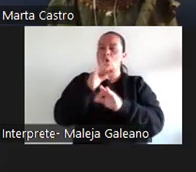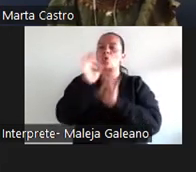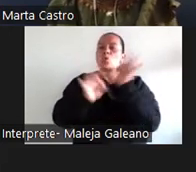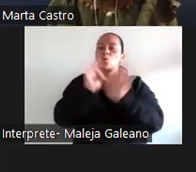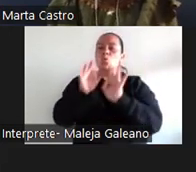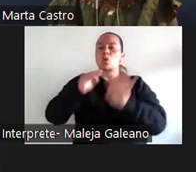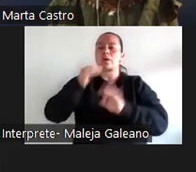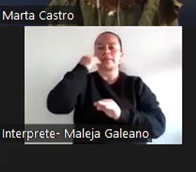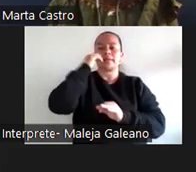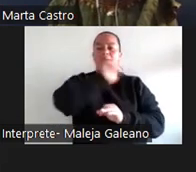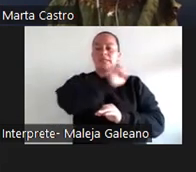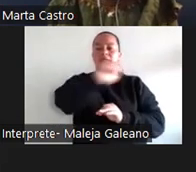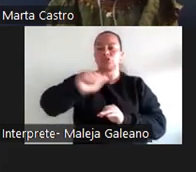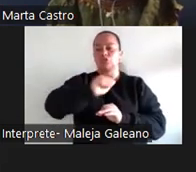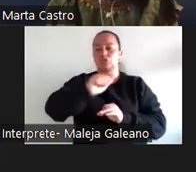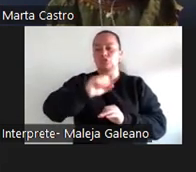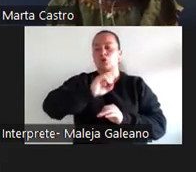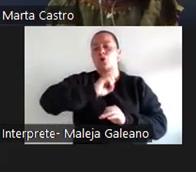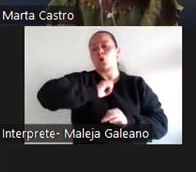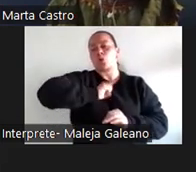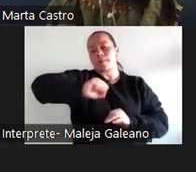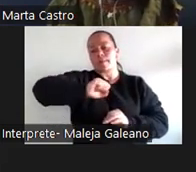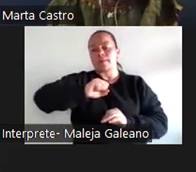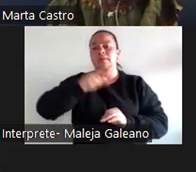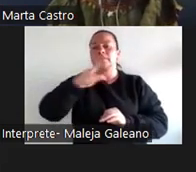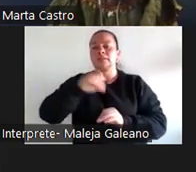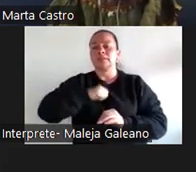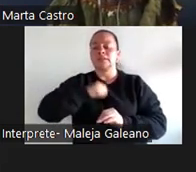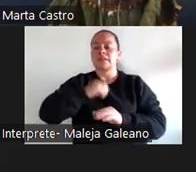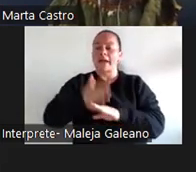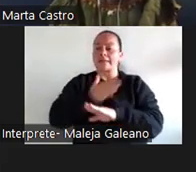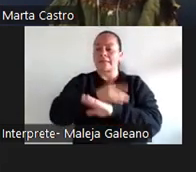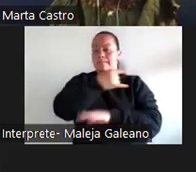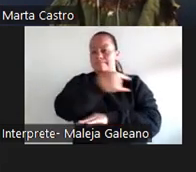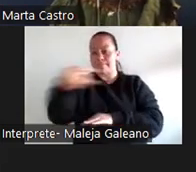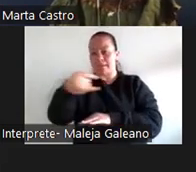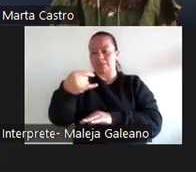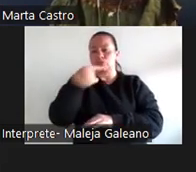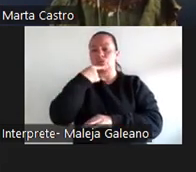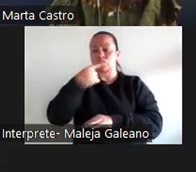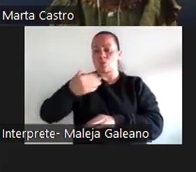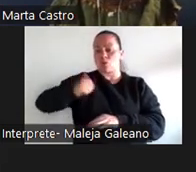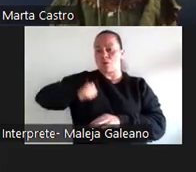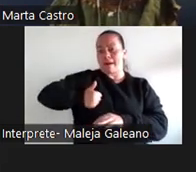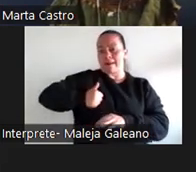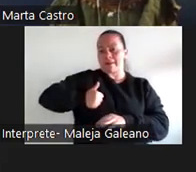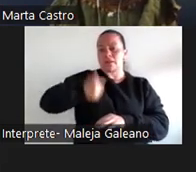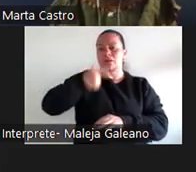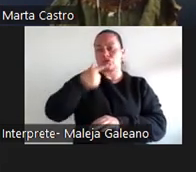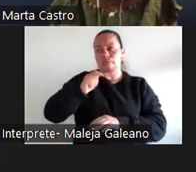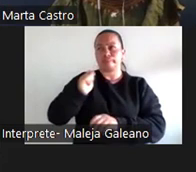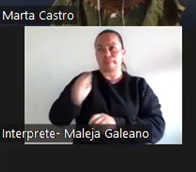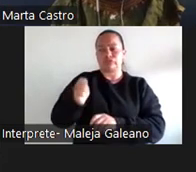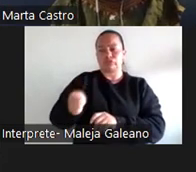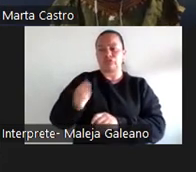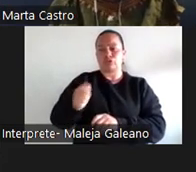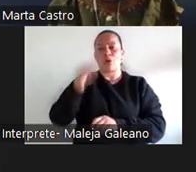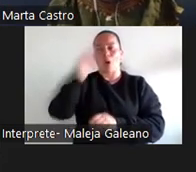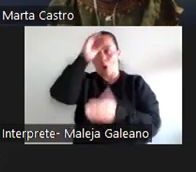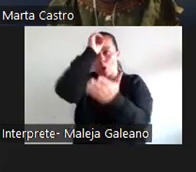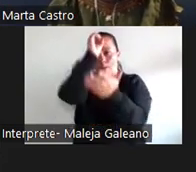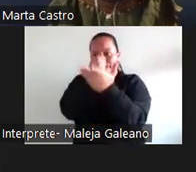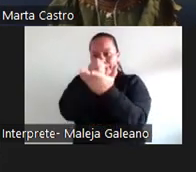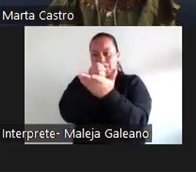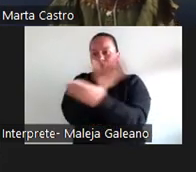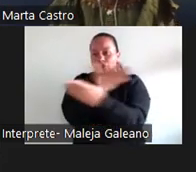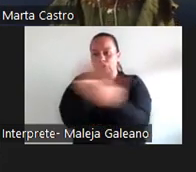la opinión consultiva solicitada por el estado de Argentina que le solicitó a la corte emitir una opinión sobre el contenido y el